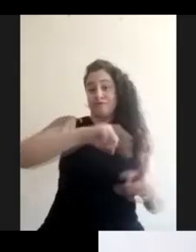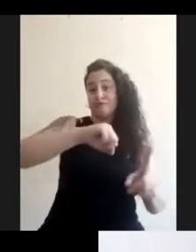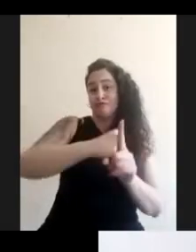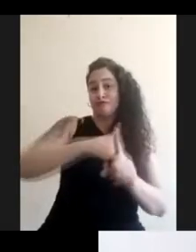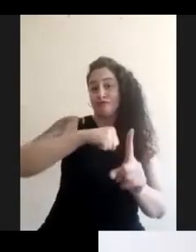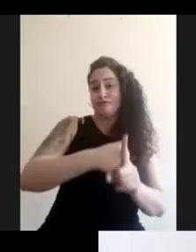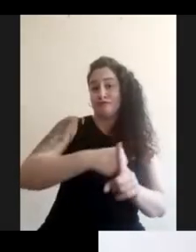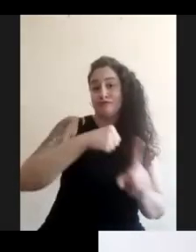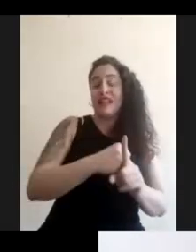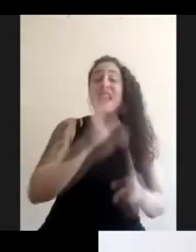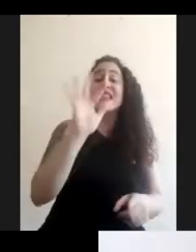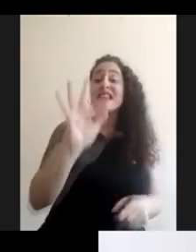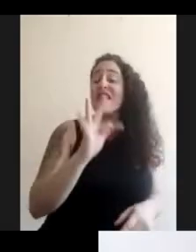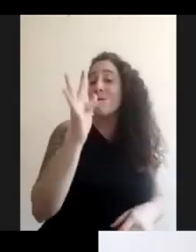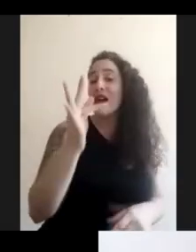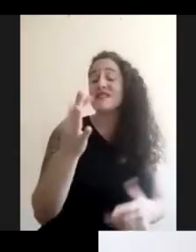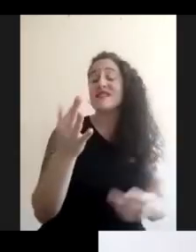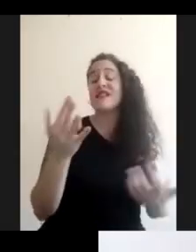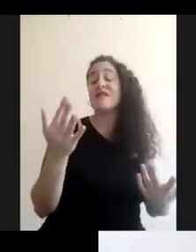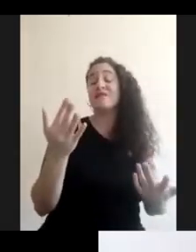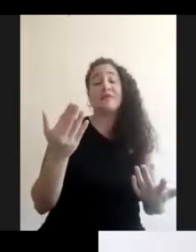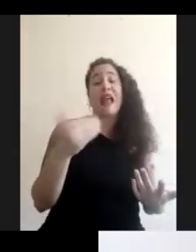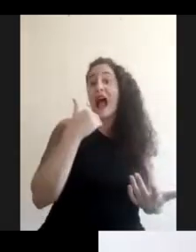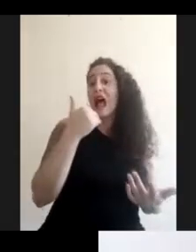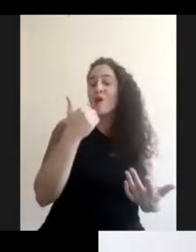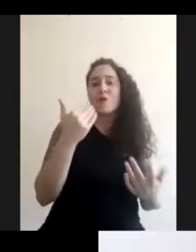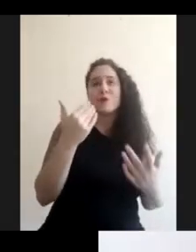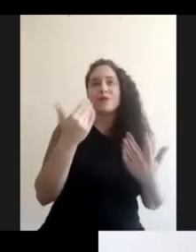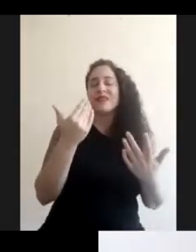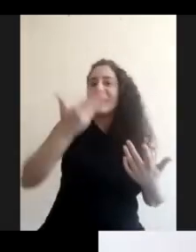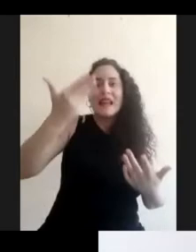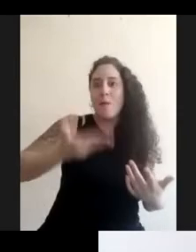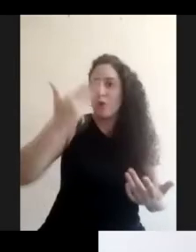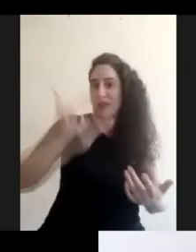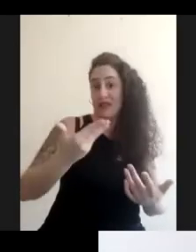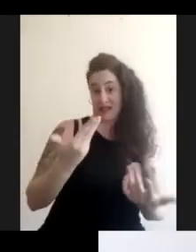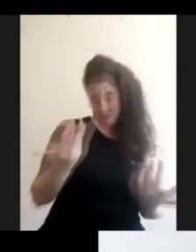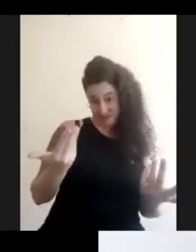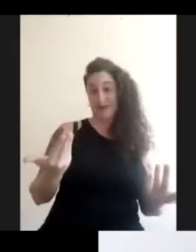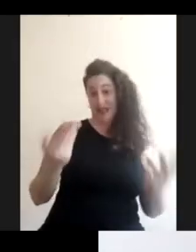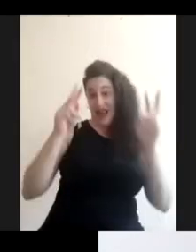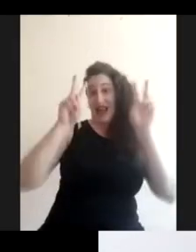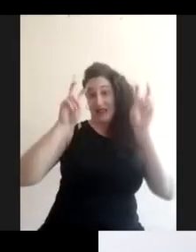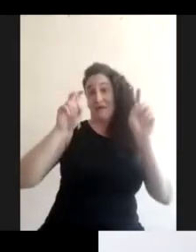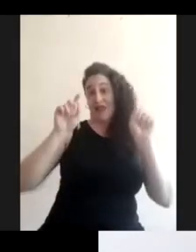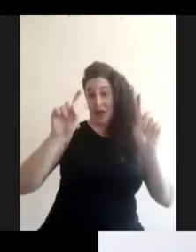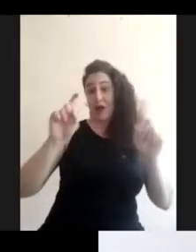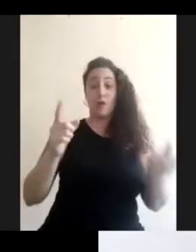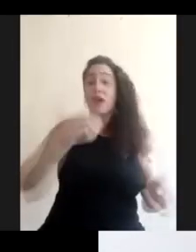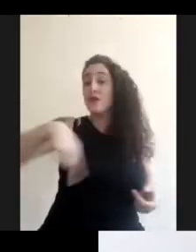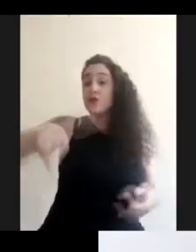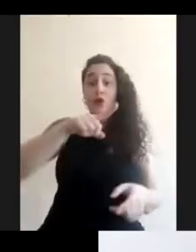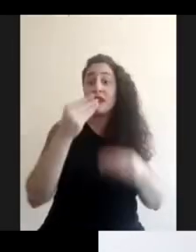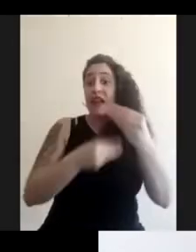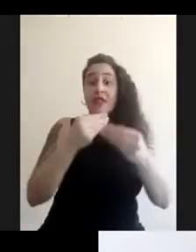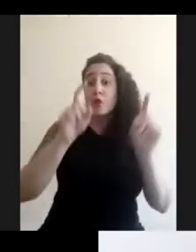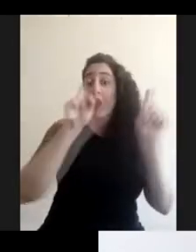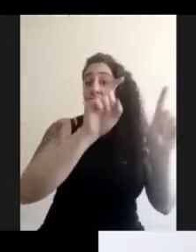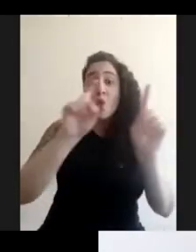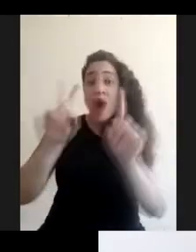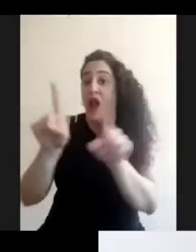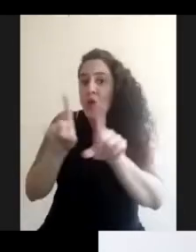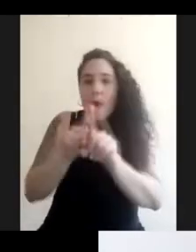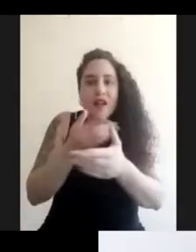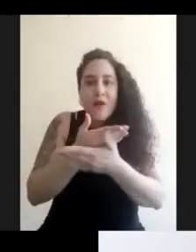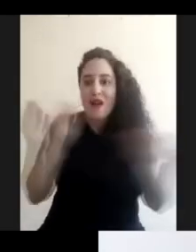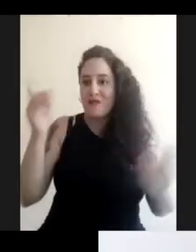además les está quitando algo tan importante en el caso de la educación, porque lo que estáis haciendo es educar como educaría cualquier profesor, apoyando